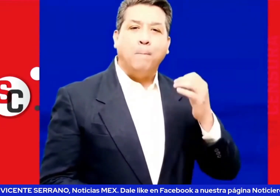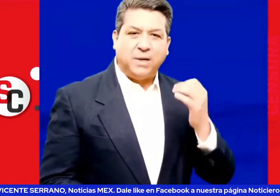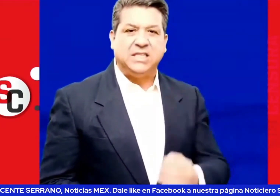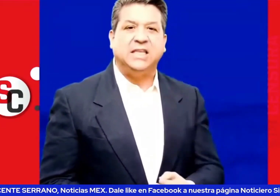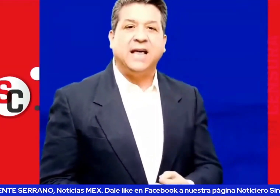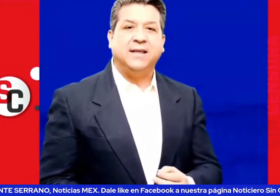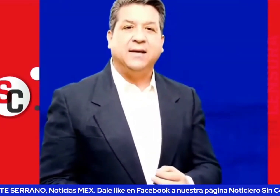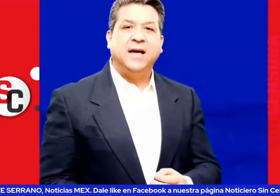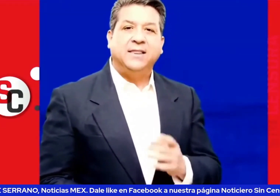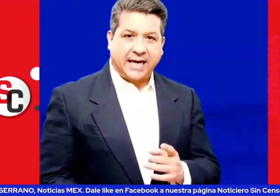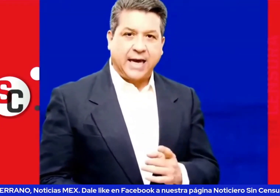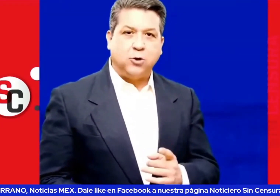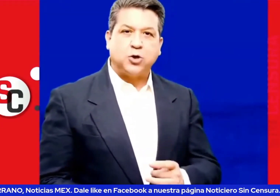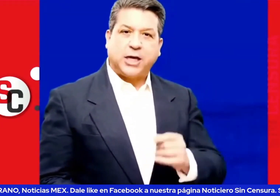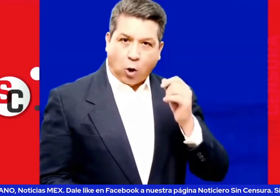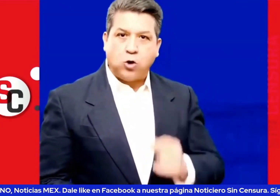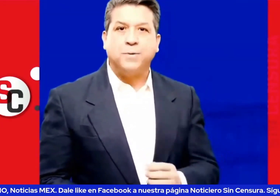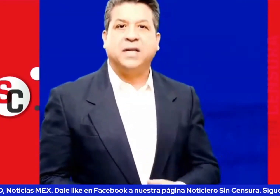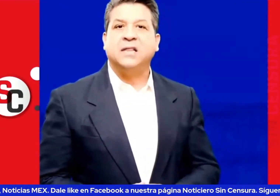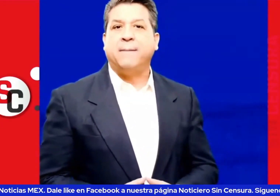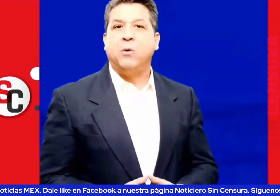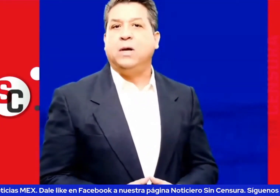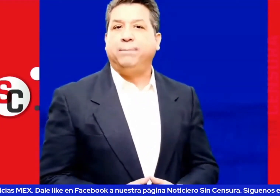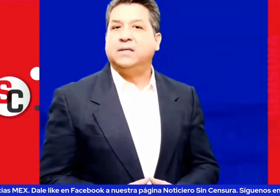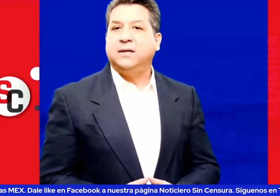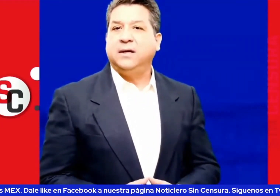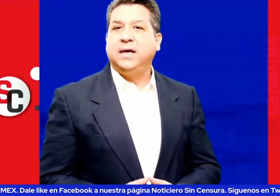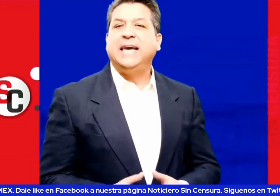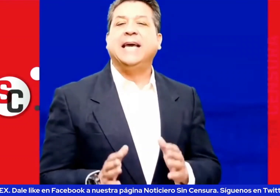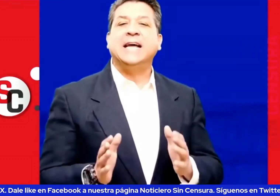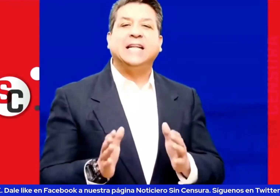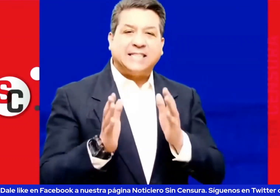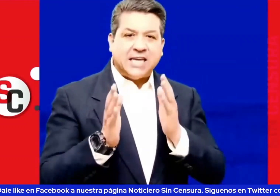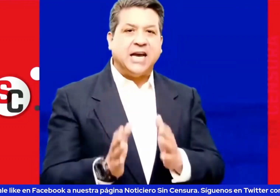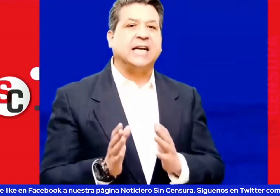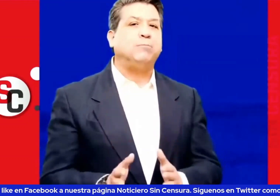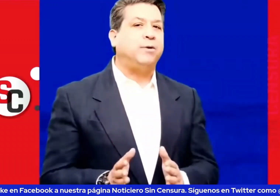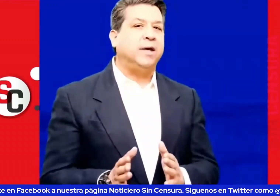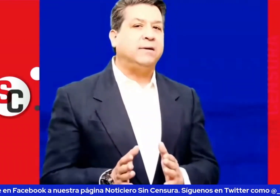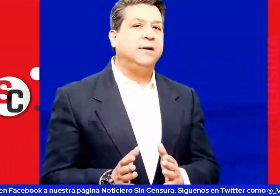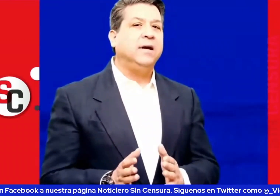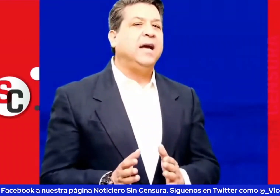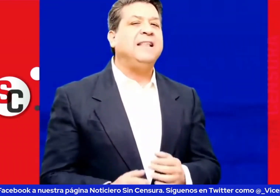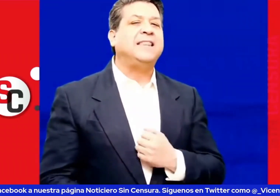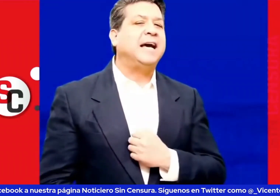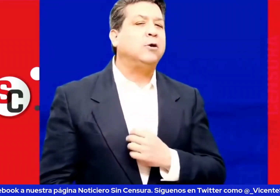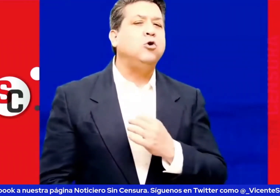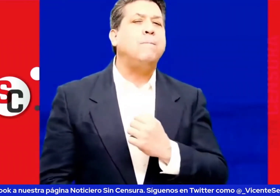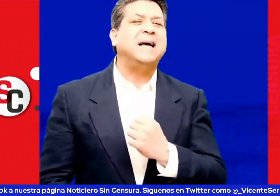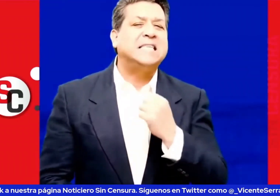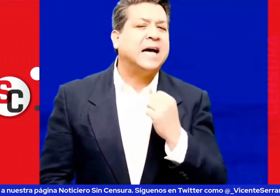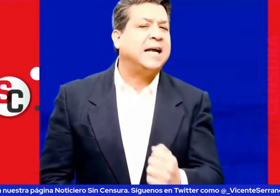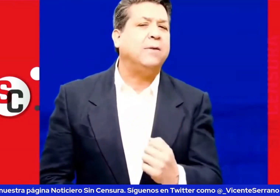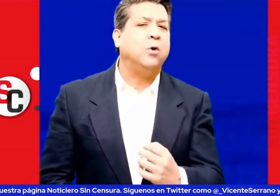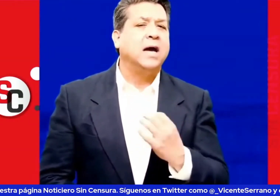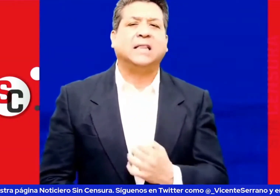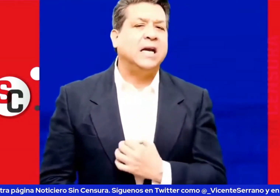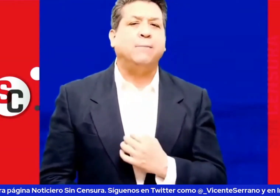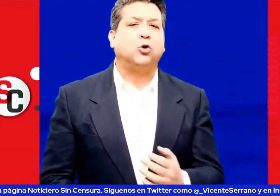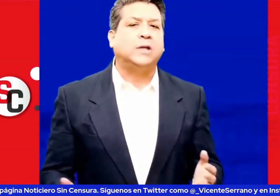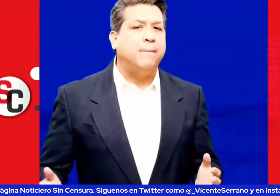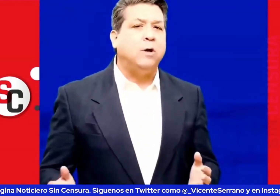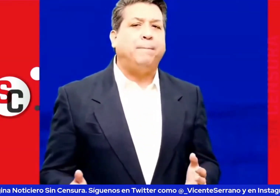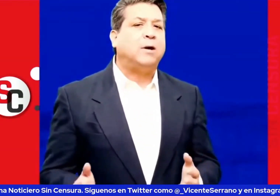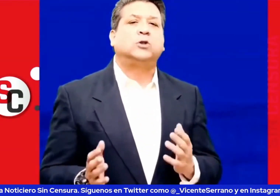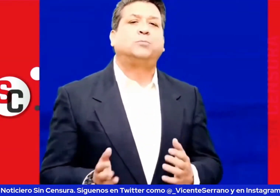la complicidad de aquellos que hoy gobiernan Tamaulipas y que en aras de llegar al poder entregaron lo más sagrado que tenemos